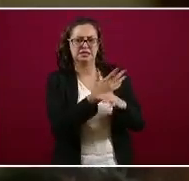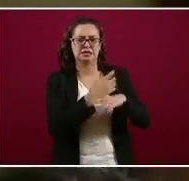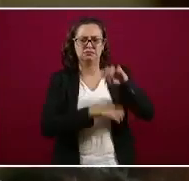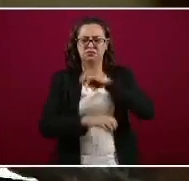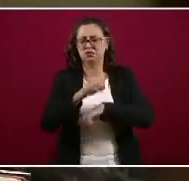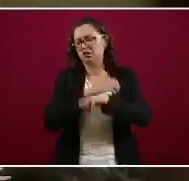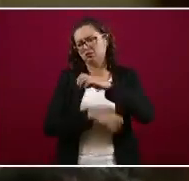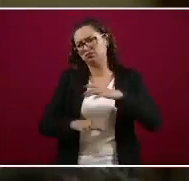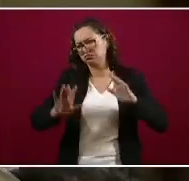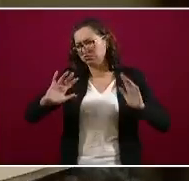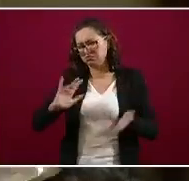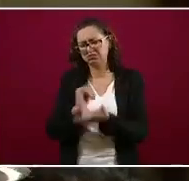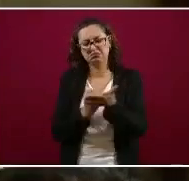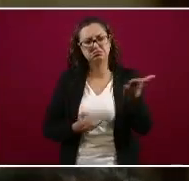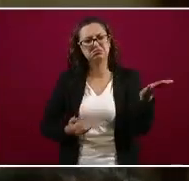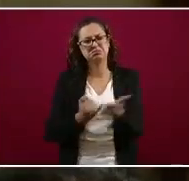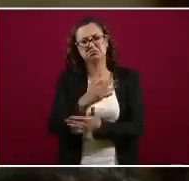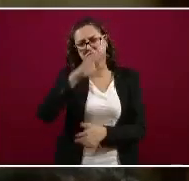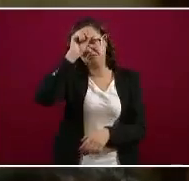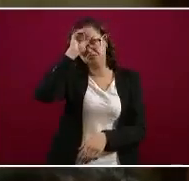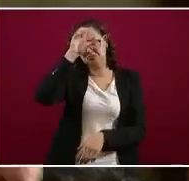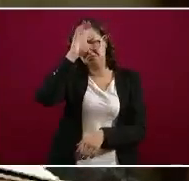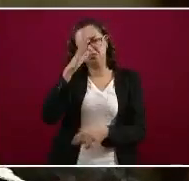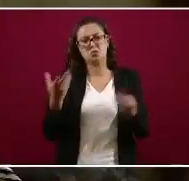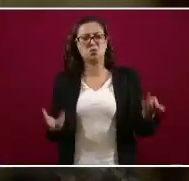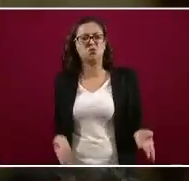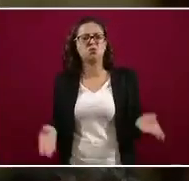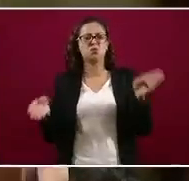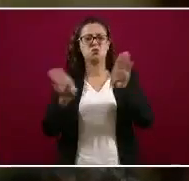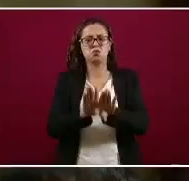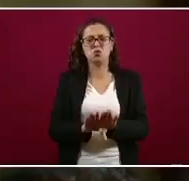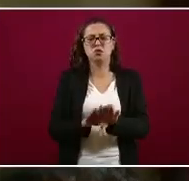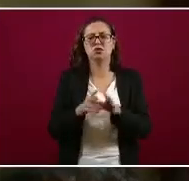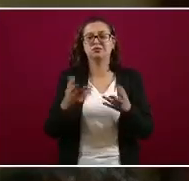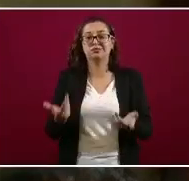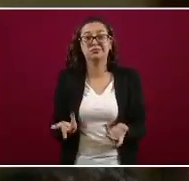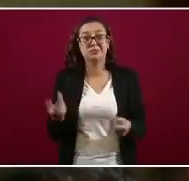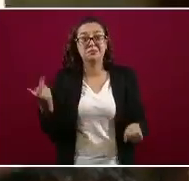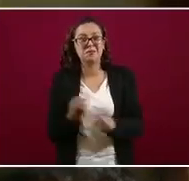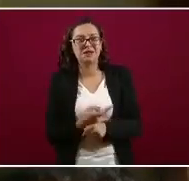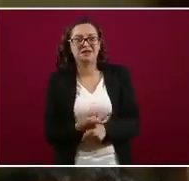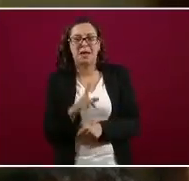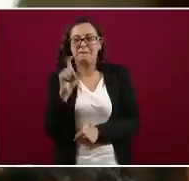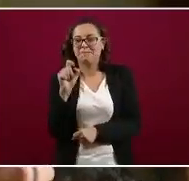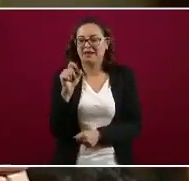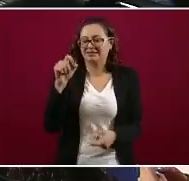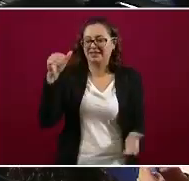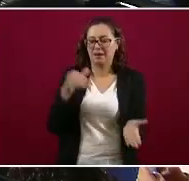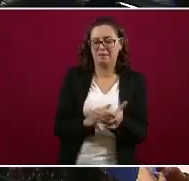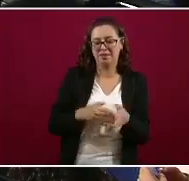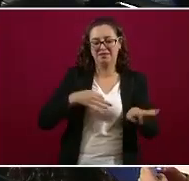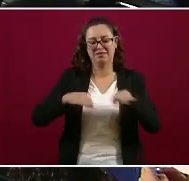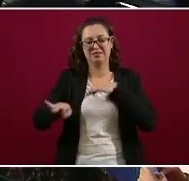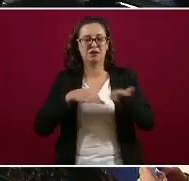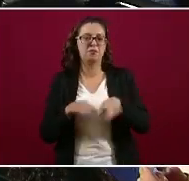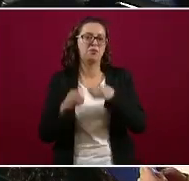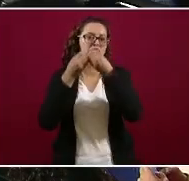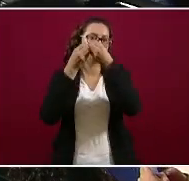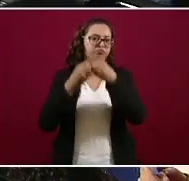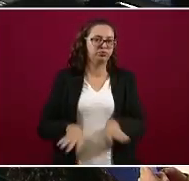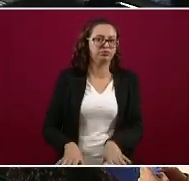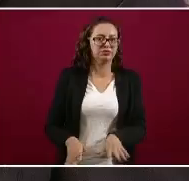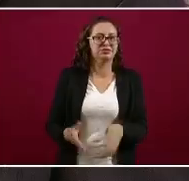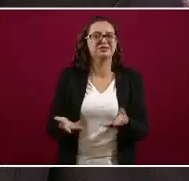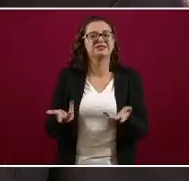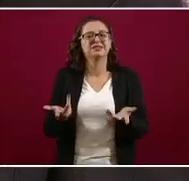la mina y la pregunta es que se hacen los trabajadores más de 20.000 empleos entre directos e indirectos en que